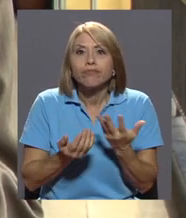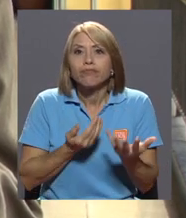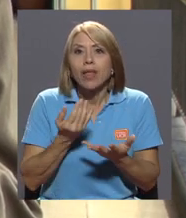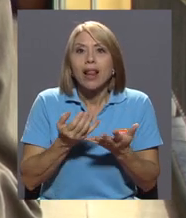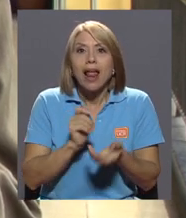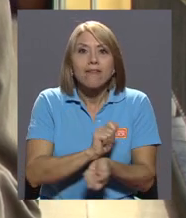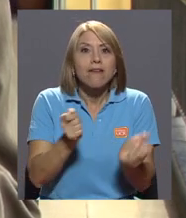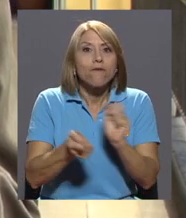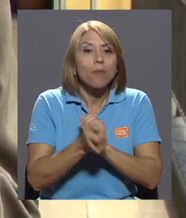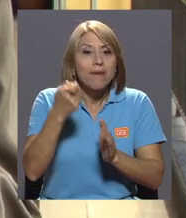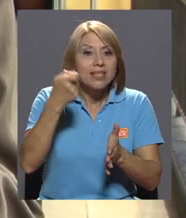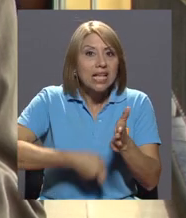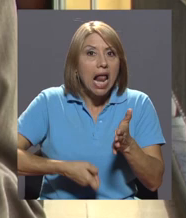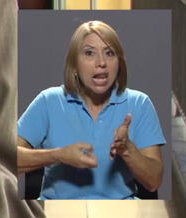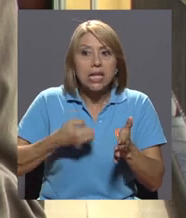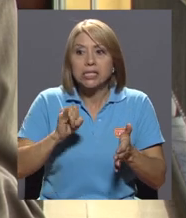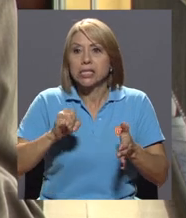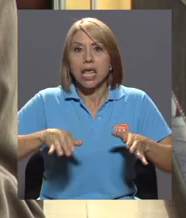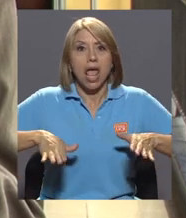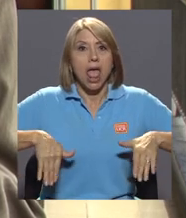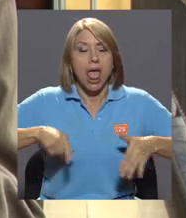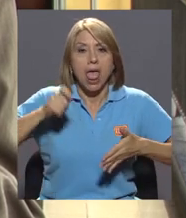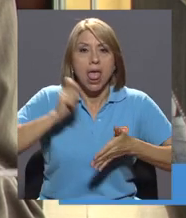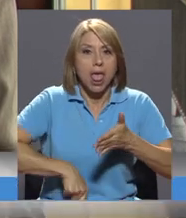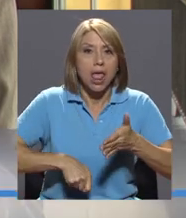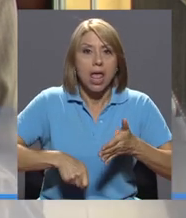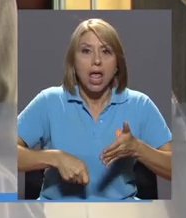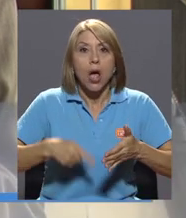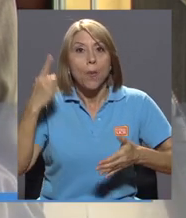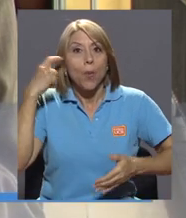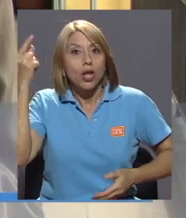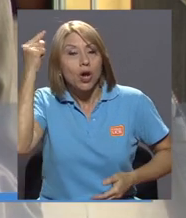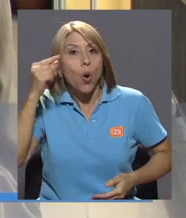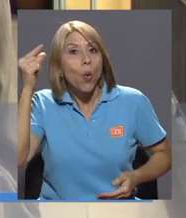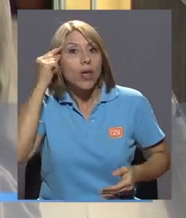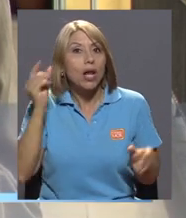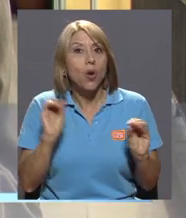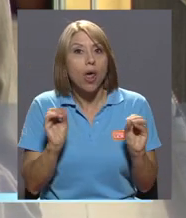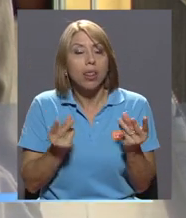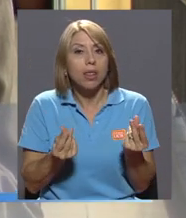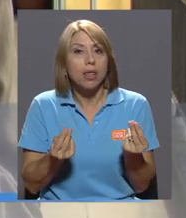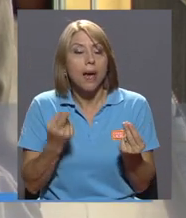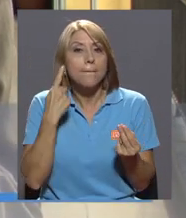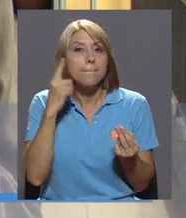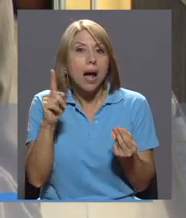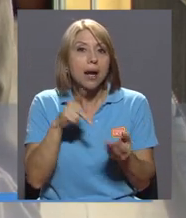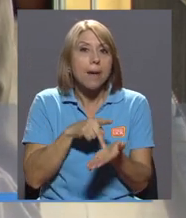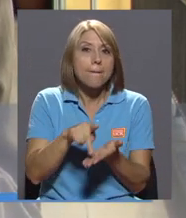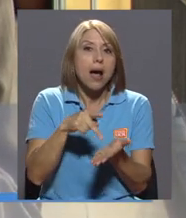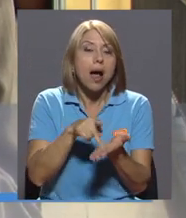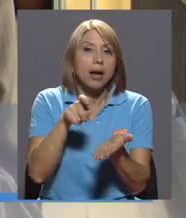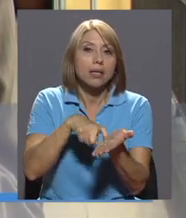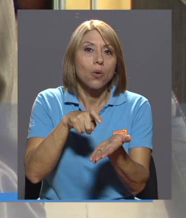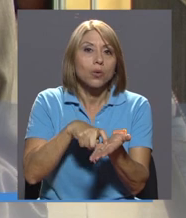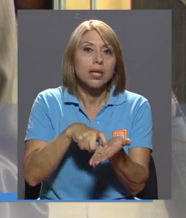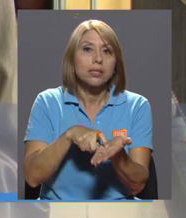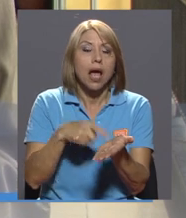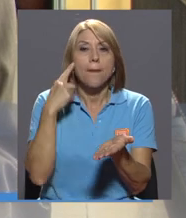fiscal en términos de que el gobierno no tenía dinero para afrontar sus deudas en el corto plazo, ni siquiera para el pago de